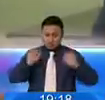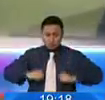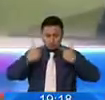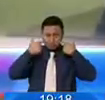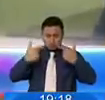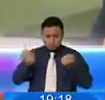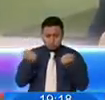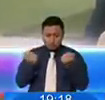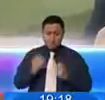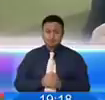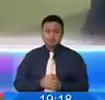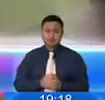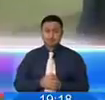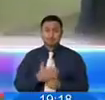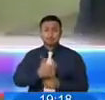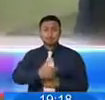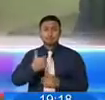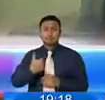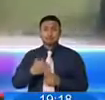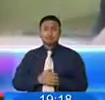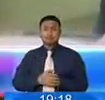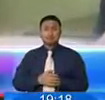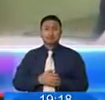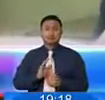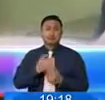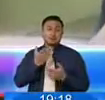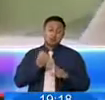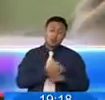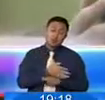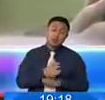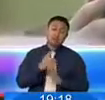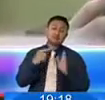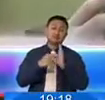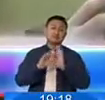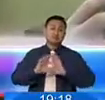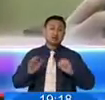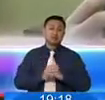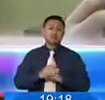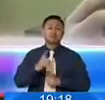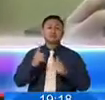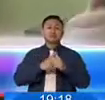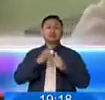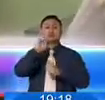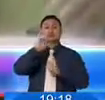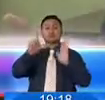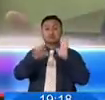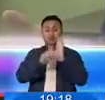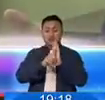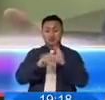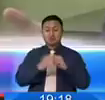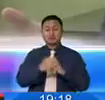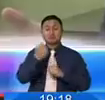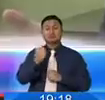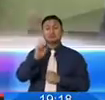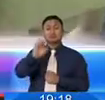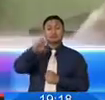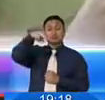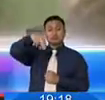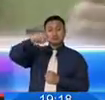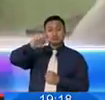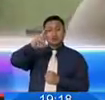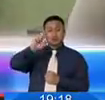nosotros hicimos a su respectivo momento es desmantelar la tasa. Además que es ilegal porque la SENAE no